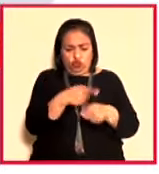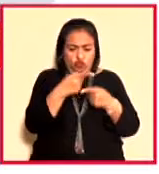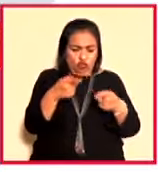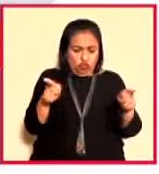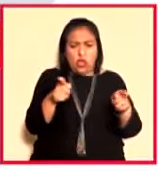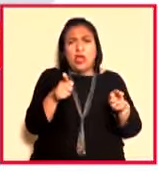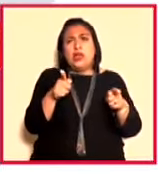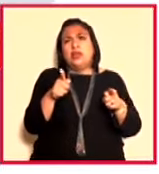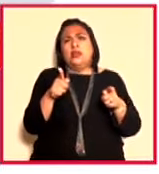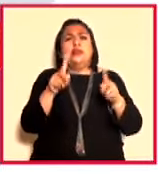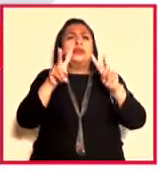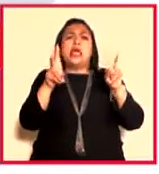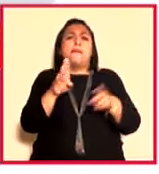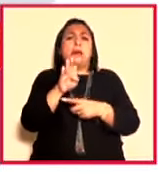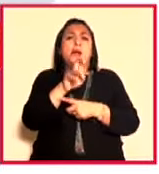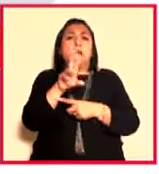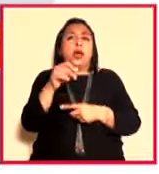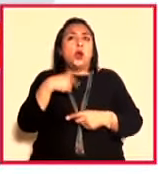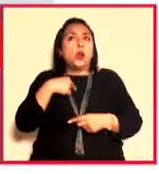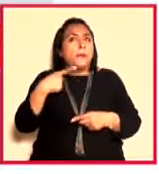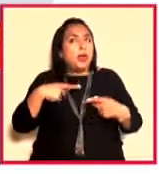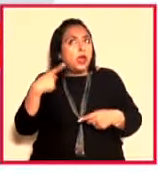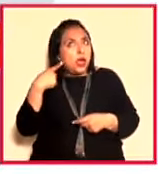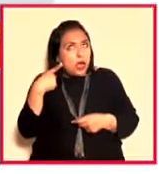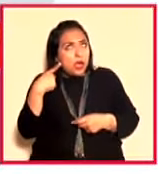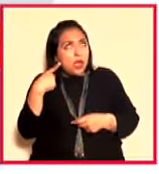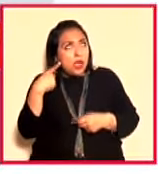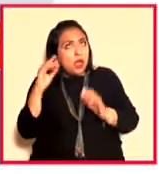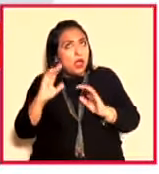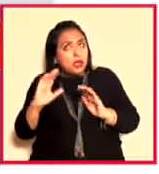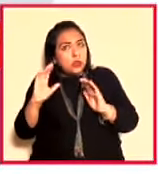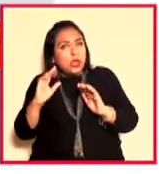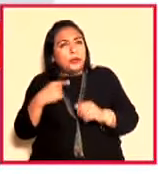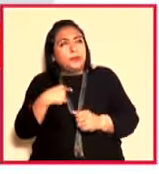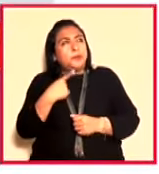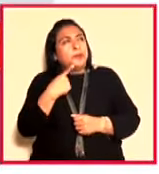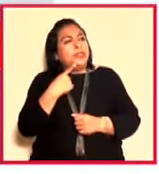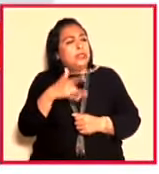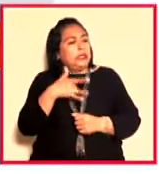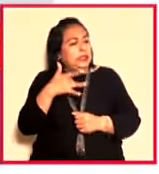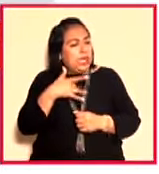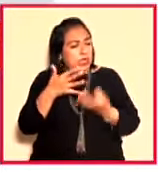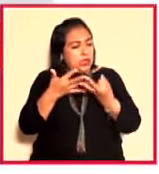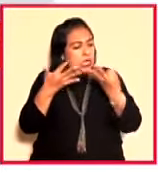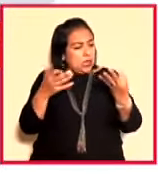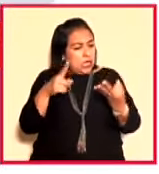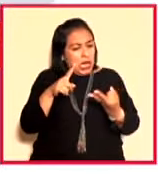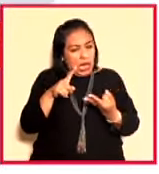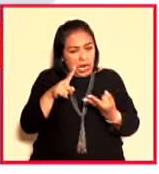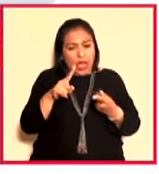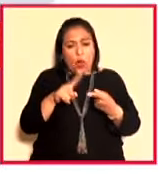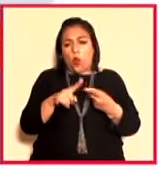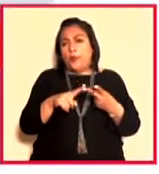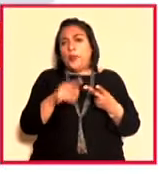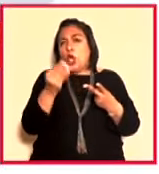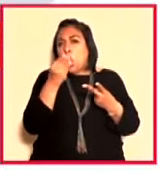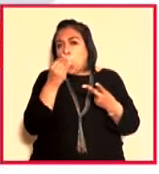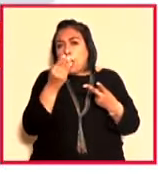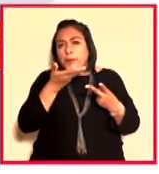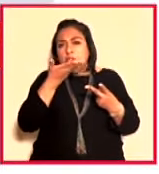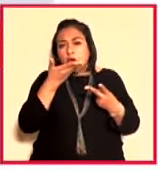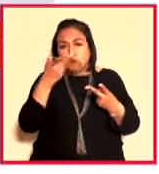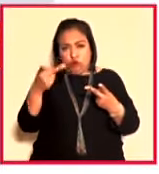barro, que la gente escuche la rola y que te quede el sabor a tierra mojada? Que si hablamos de la comida tradicional del municipio